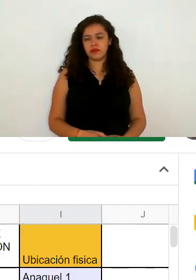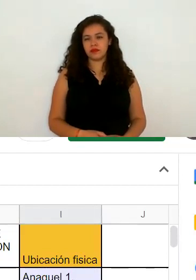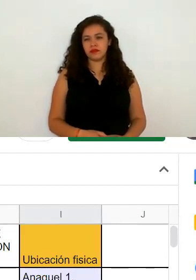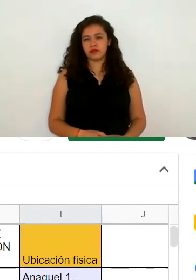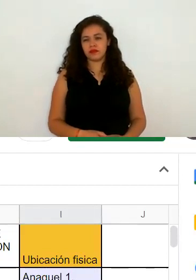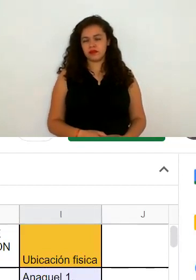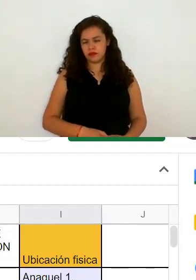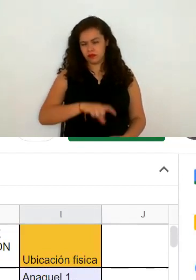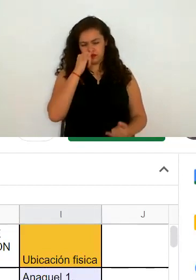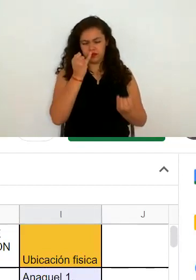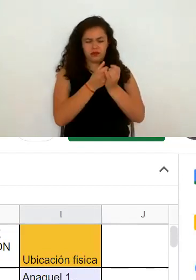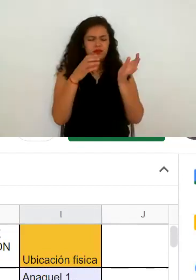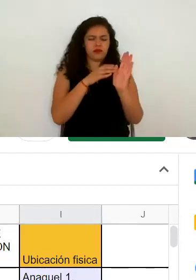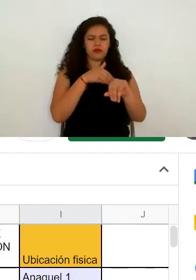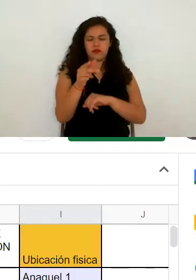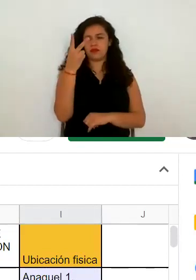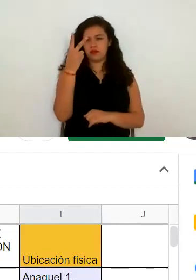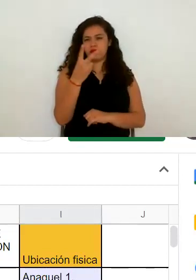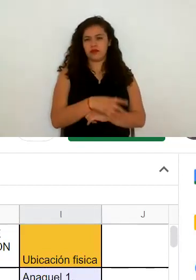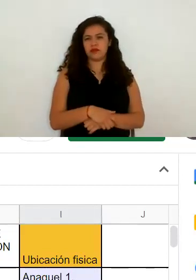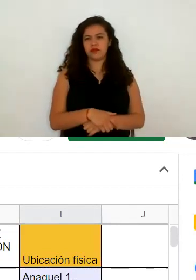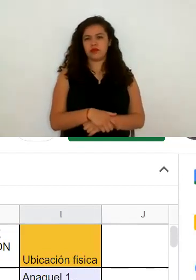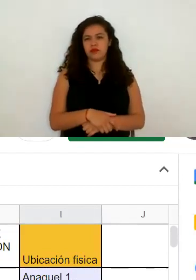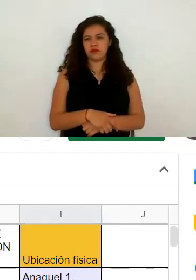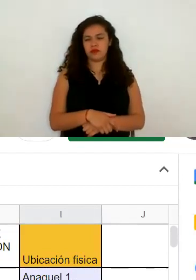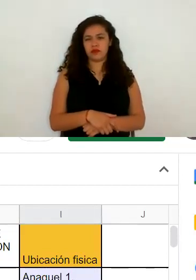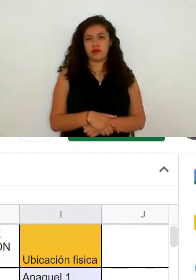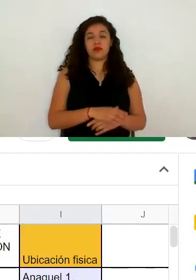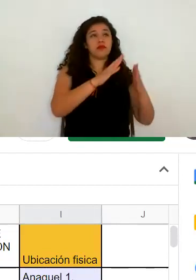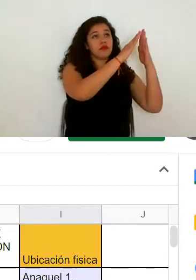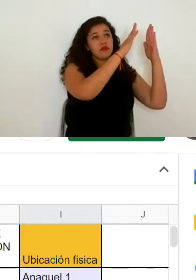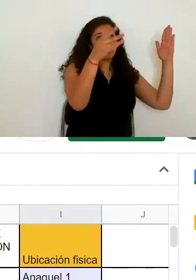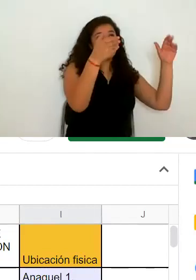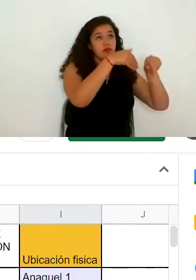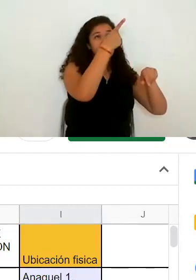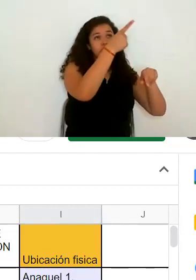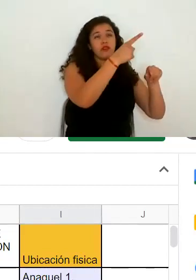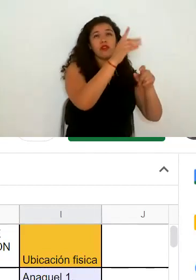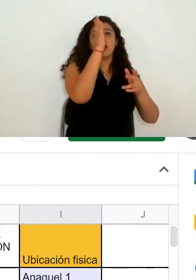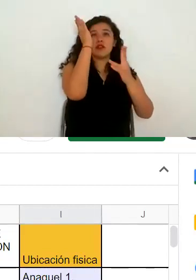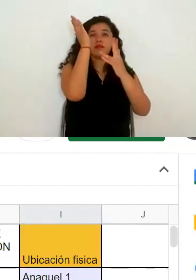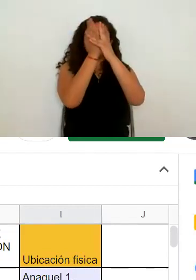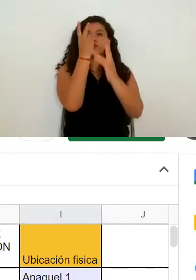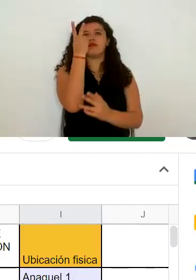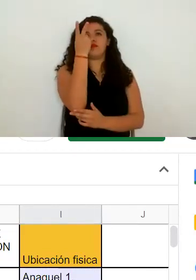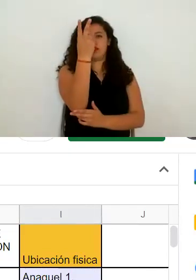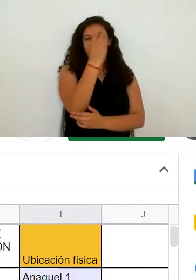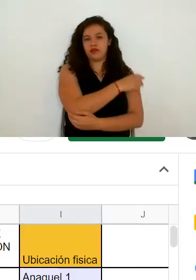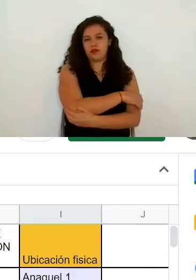igual forma, ¿no? A lo mejor dice, ya no ocupo en el 1, entonces se fue en el entrepaño